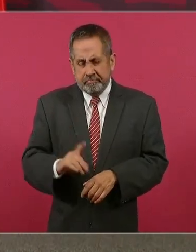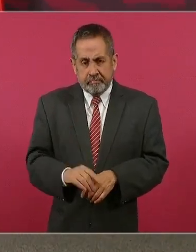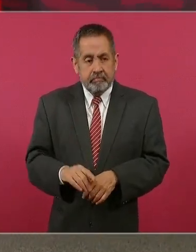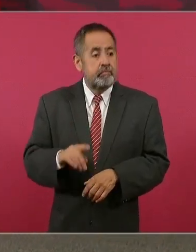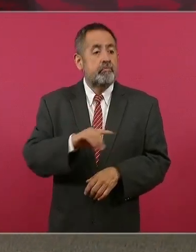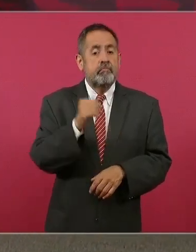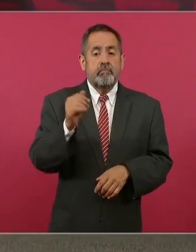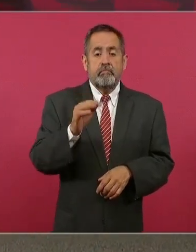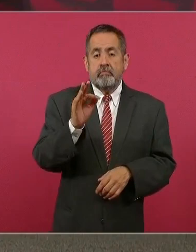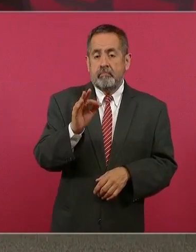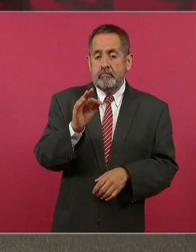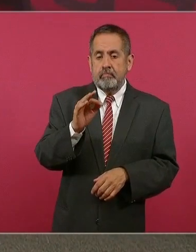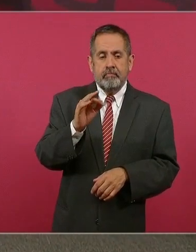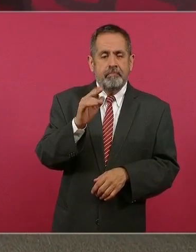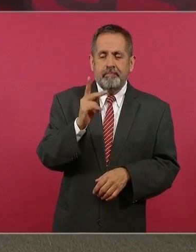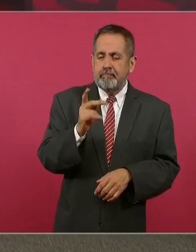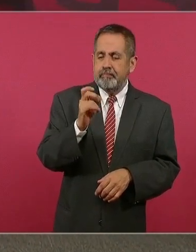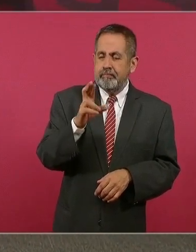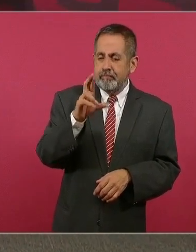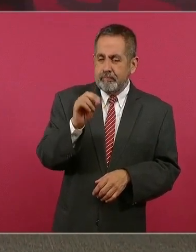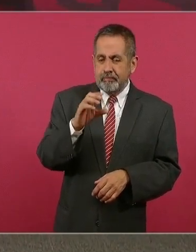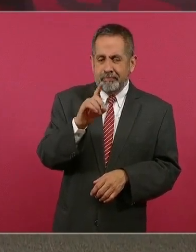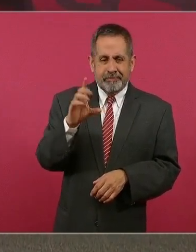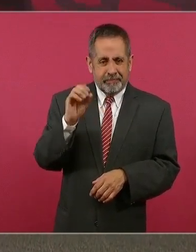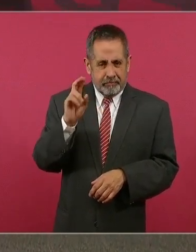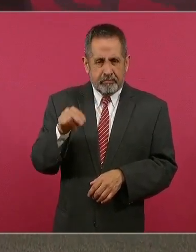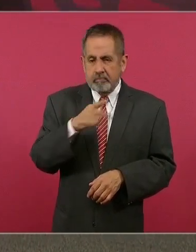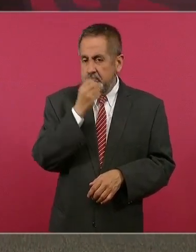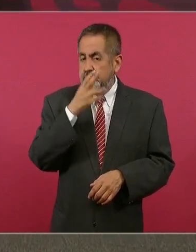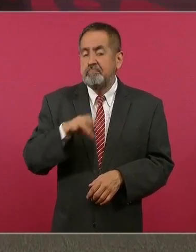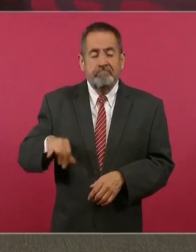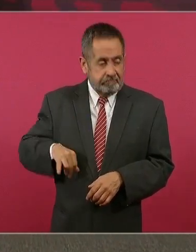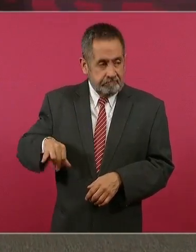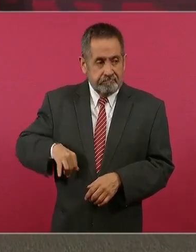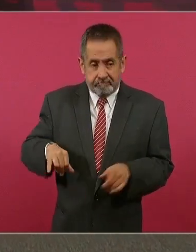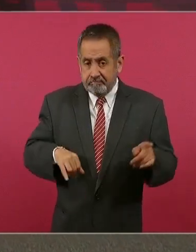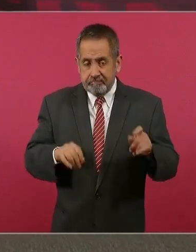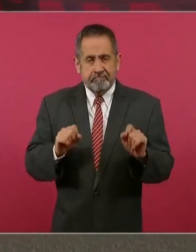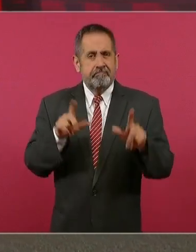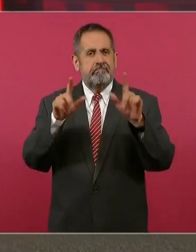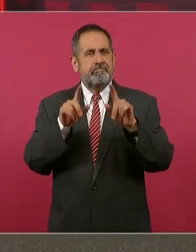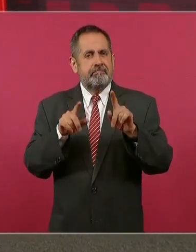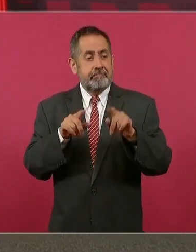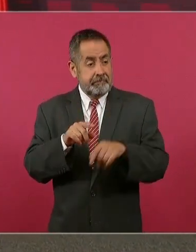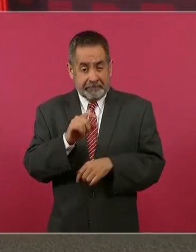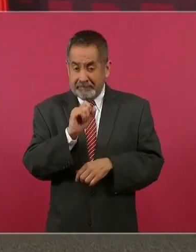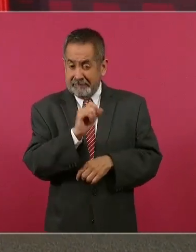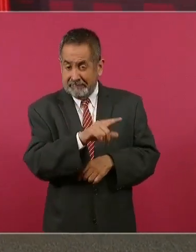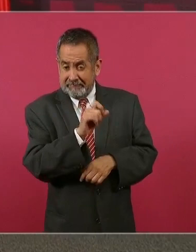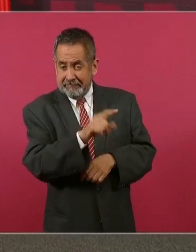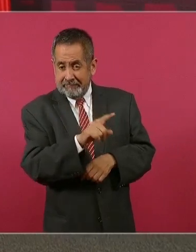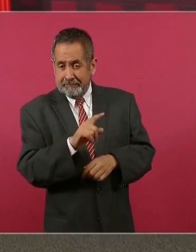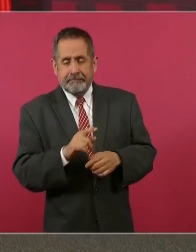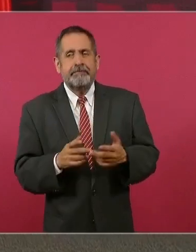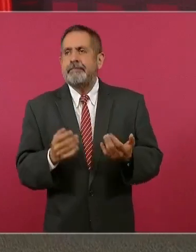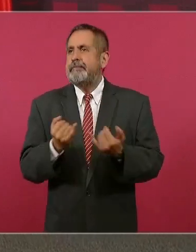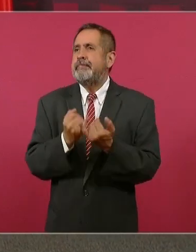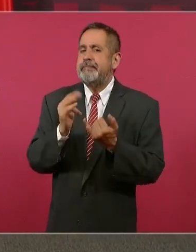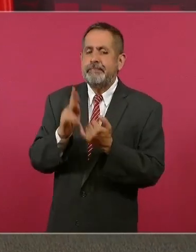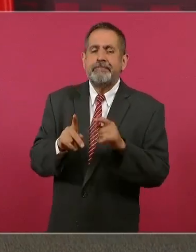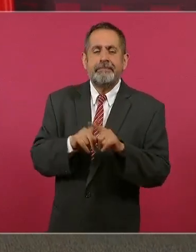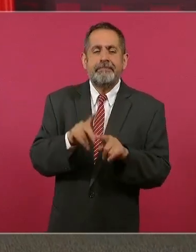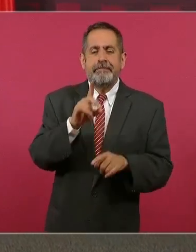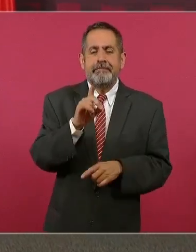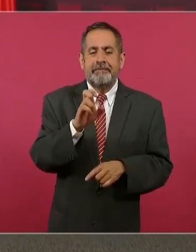pero el de Ferriz sí es interesante, porque él mismo es como lo de